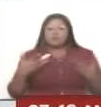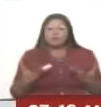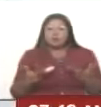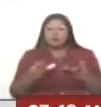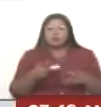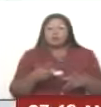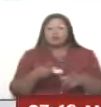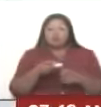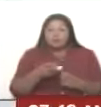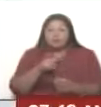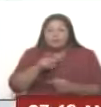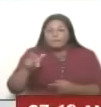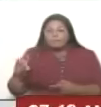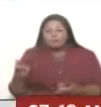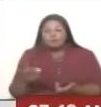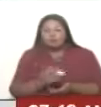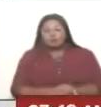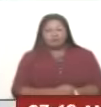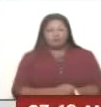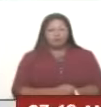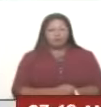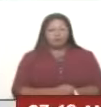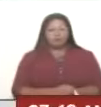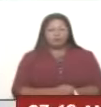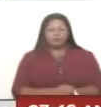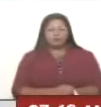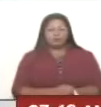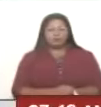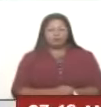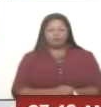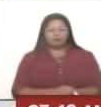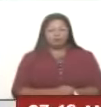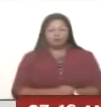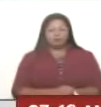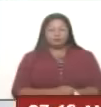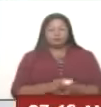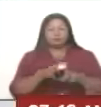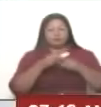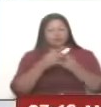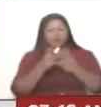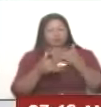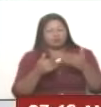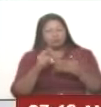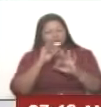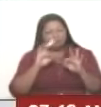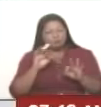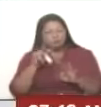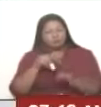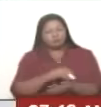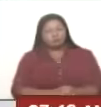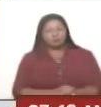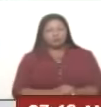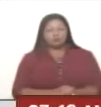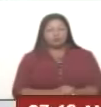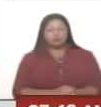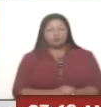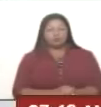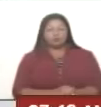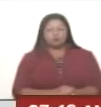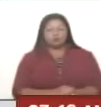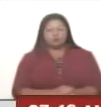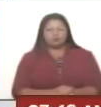aquí hay una posición bastante hipócrita. Permíteme este último comentario. Los que